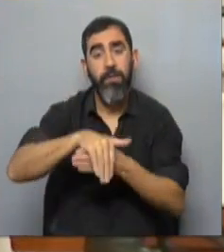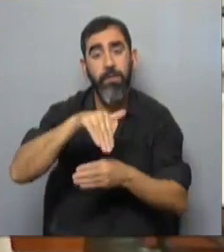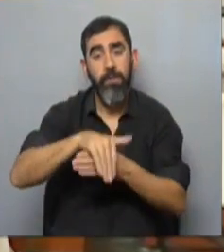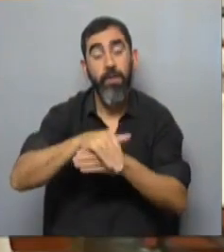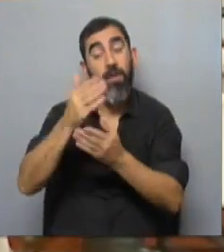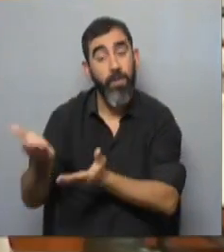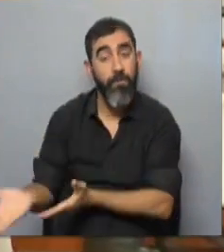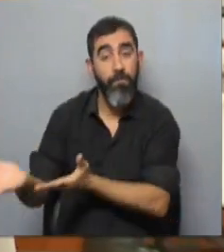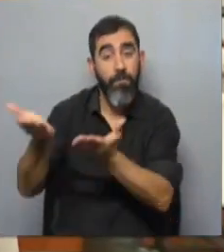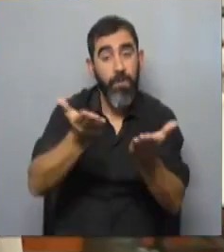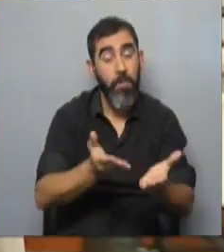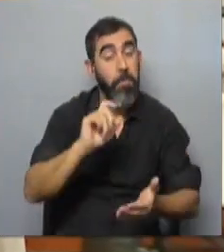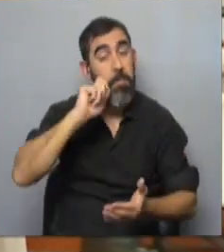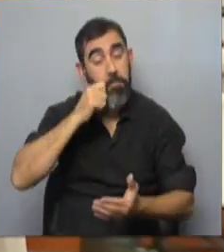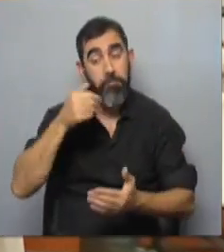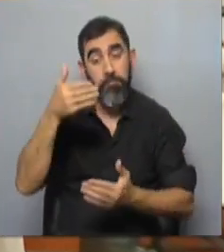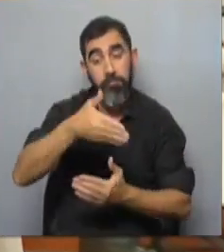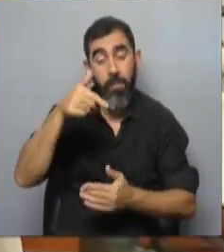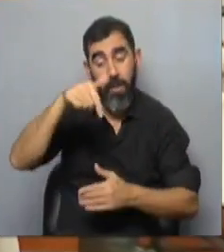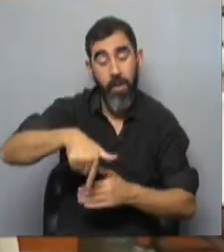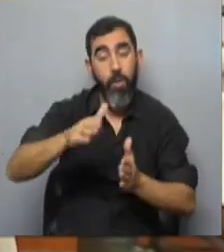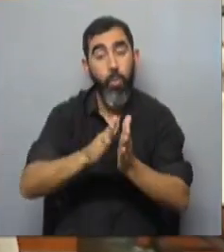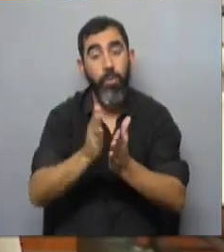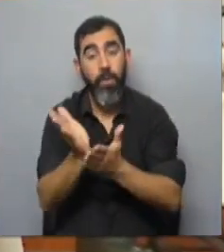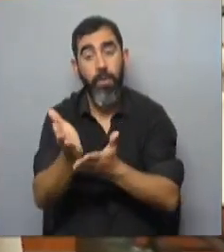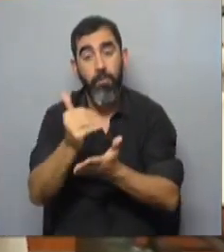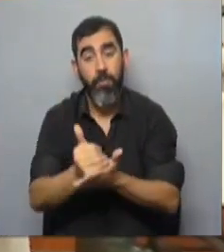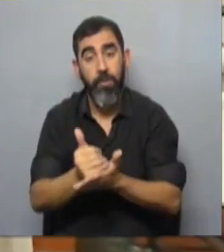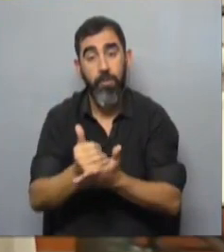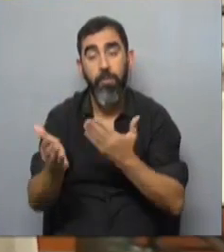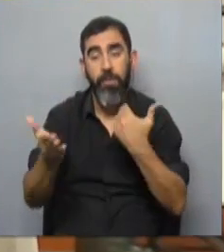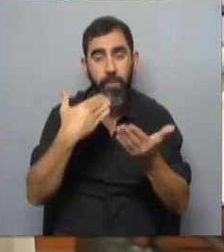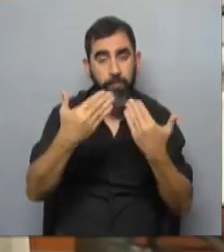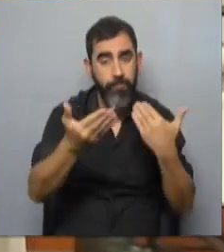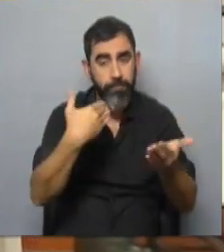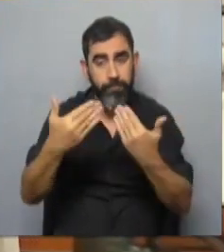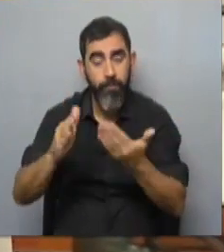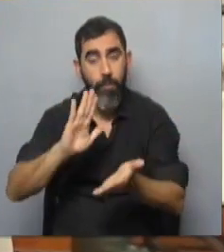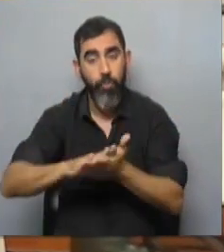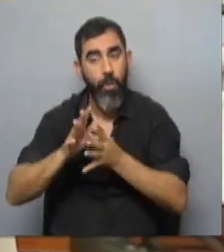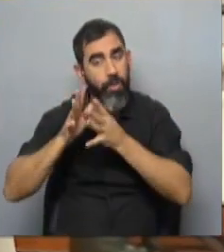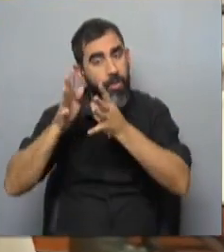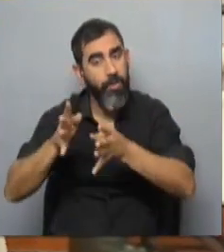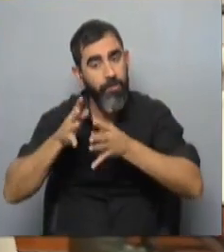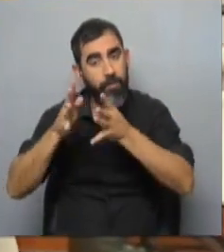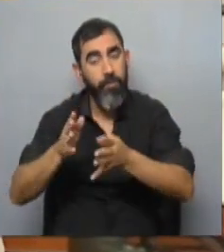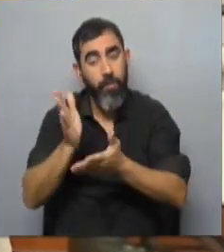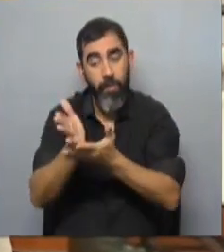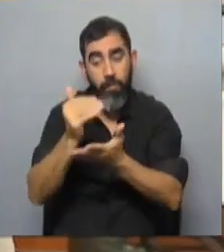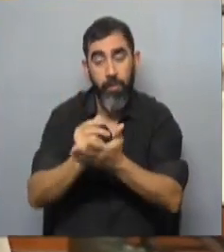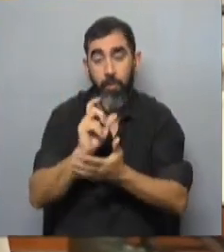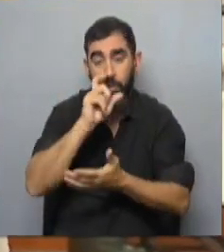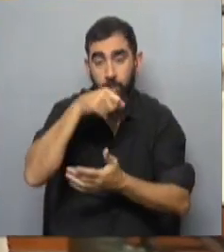extendemos la invitación a quien guste participar, va a ser aquí en la Junta Departamental un conversatorio justamente sobre los desafíos que tenemos como